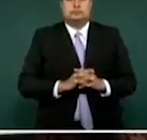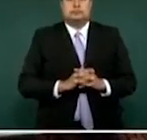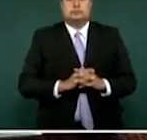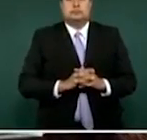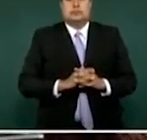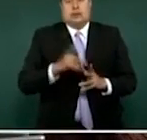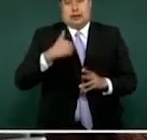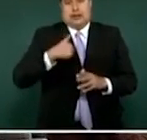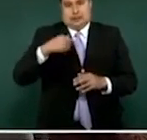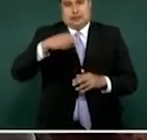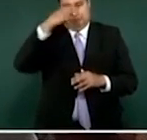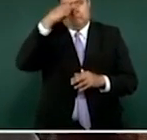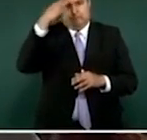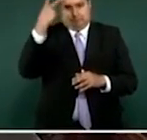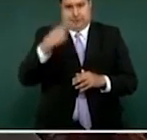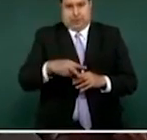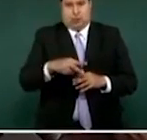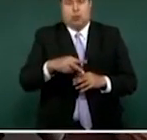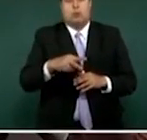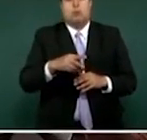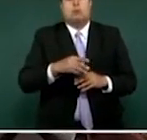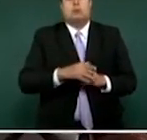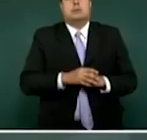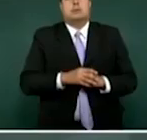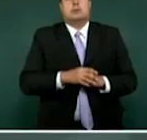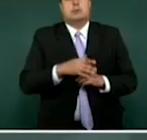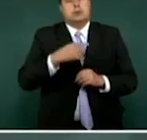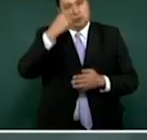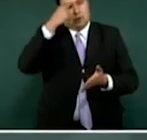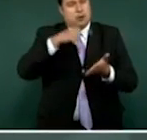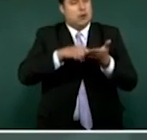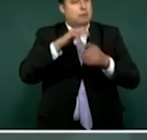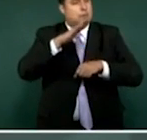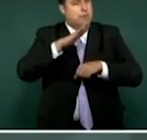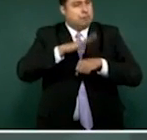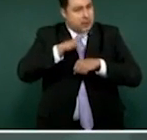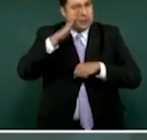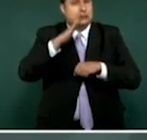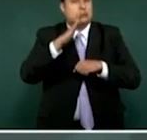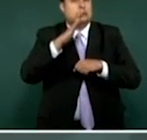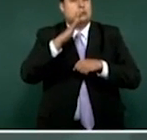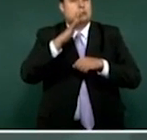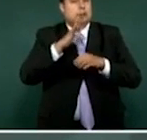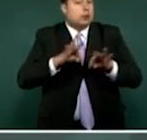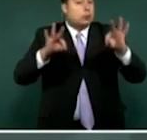de nuestro país, considero que el principal problema